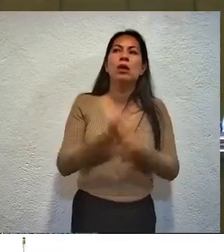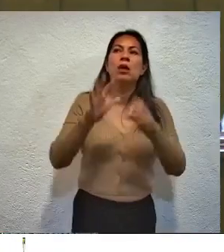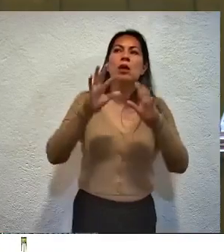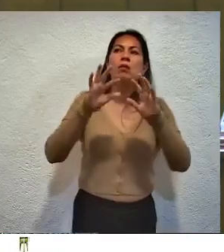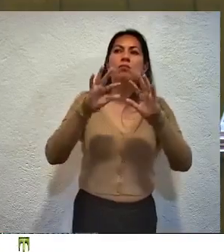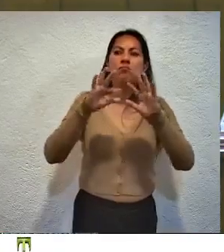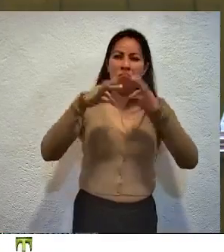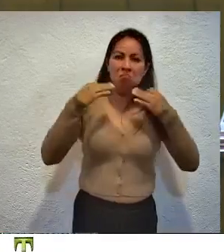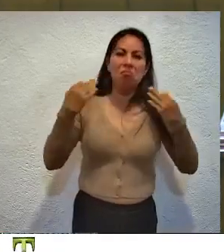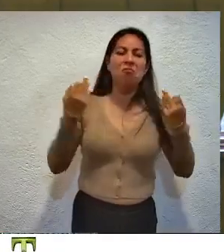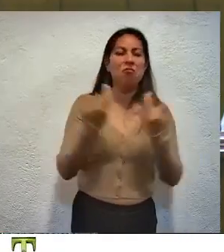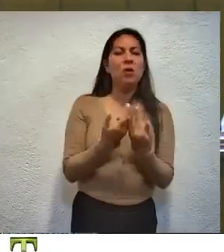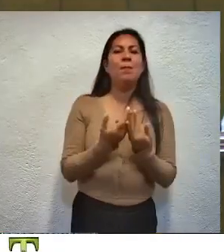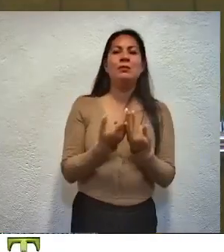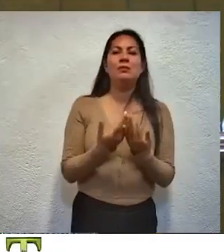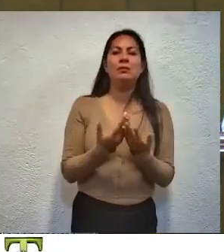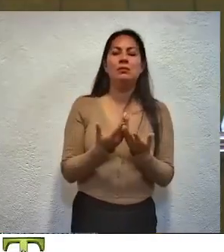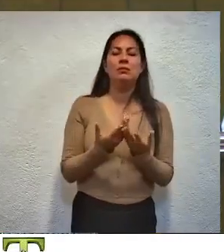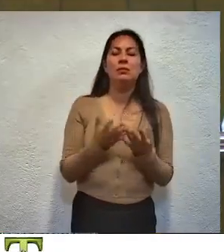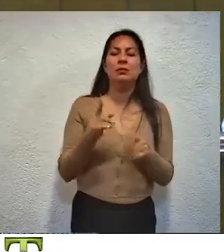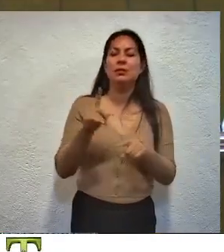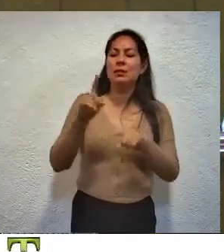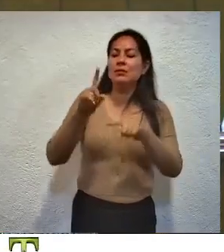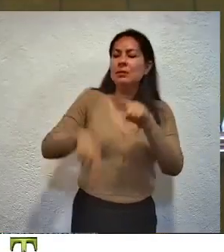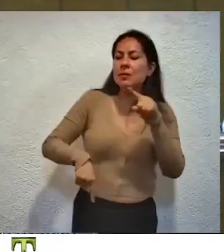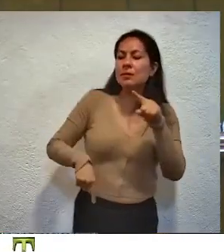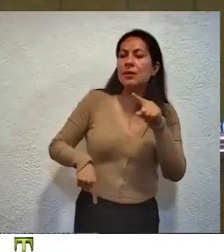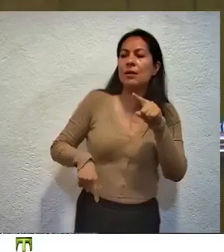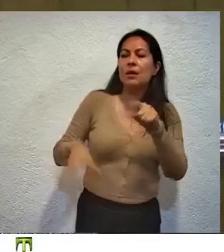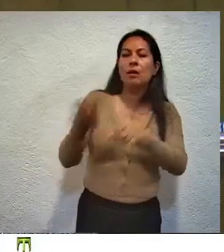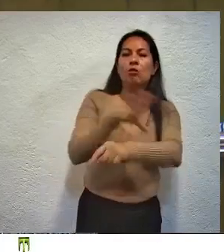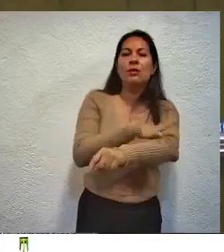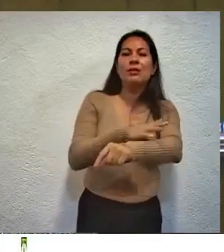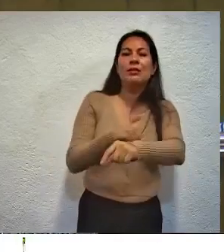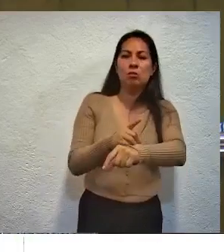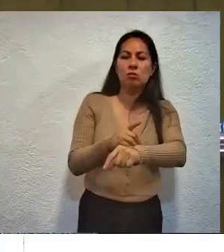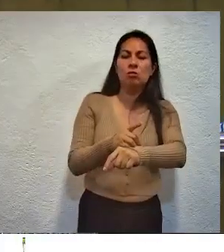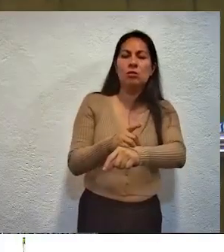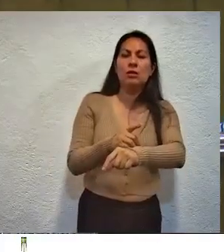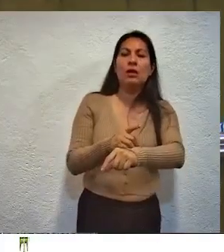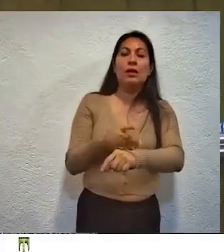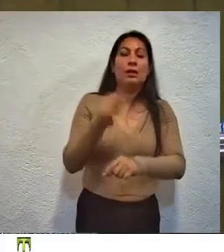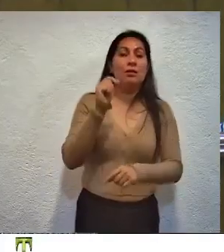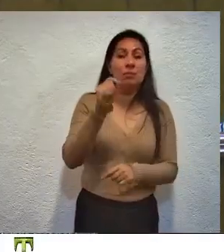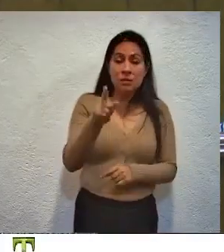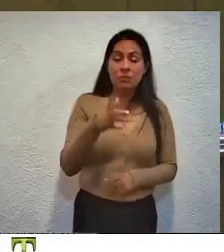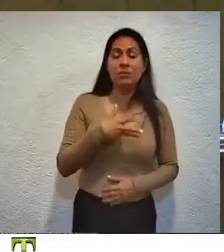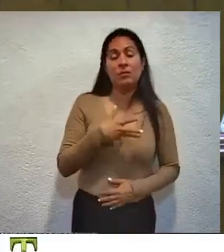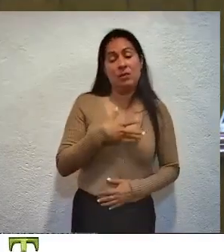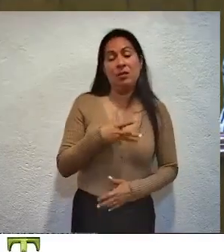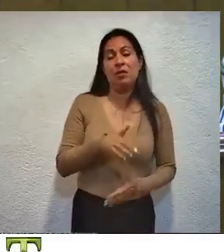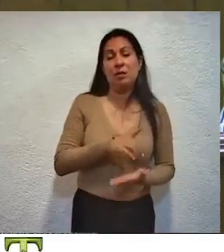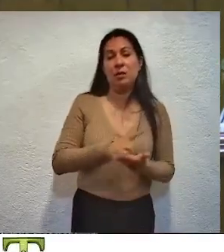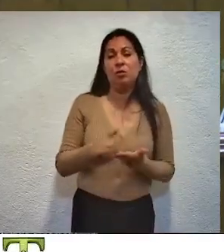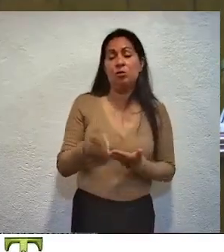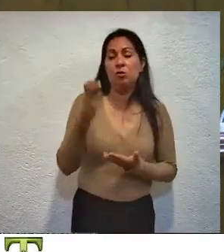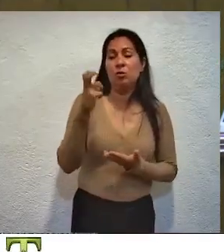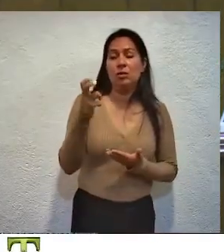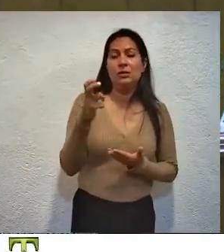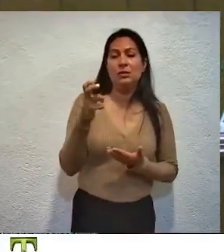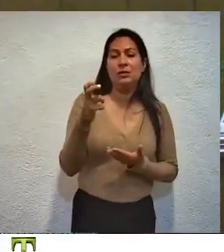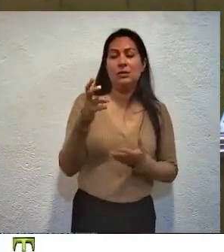actores, es que se les niega la coordinación a la que también tendría derecho